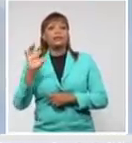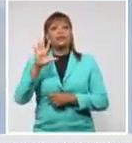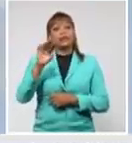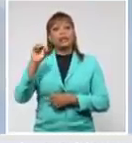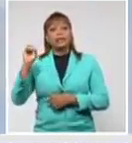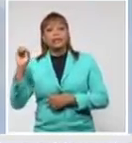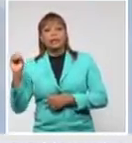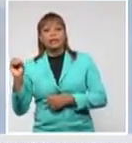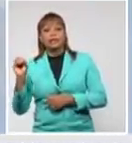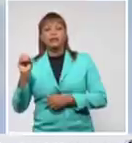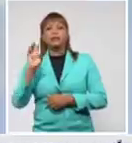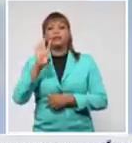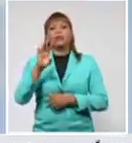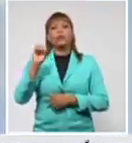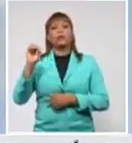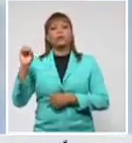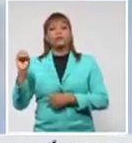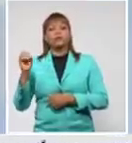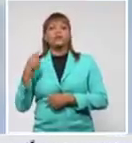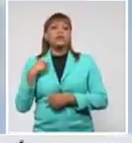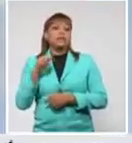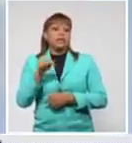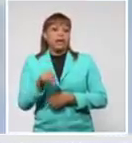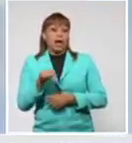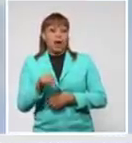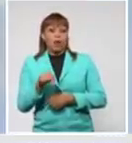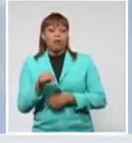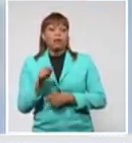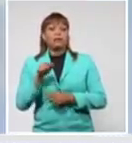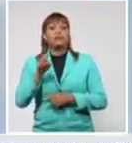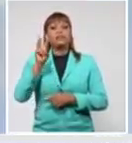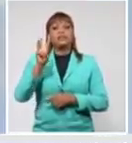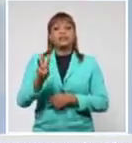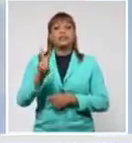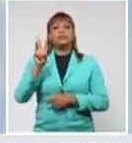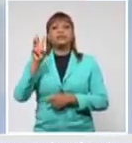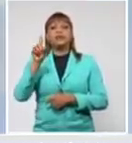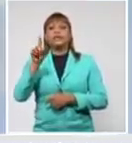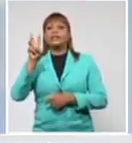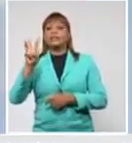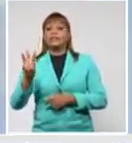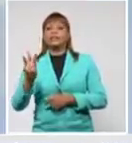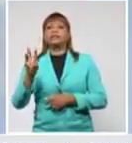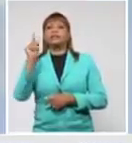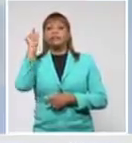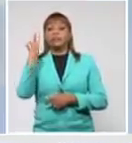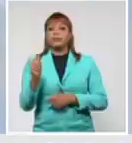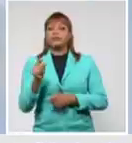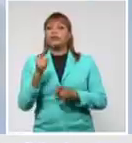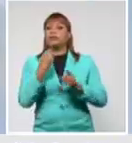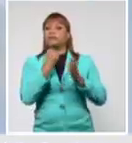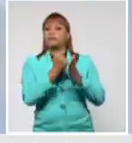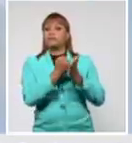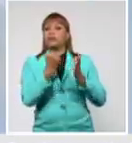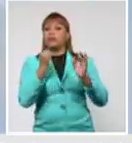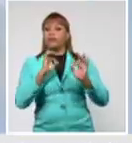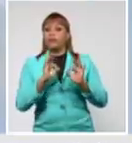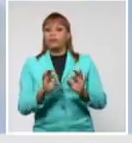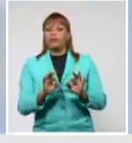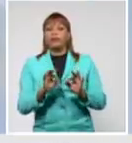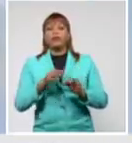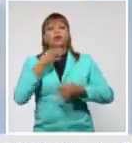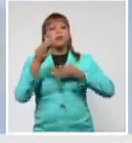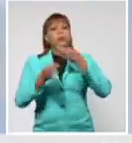de 400 y ya estamos en 313 confirmados, que lo digo con esa satisfacción porque